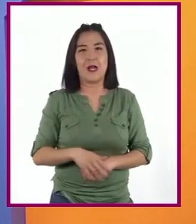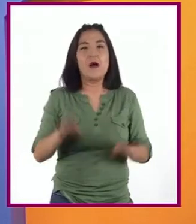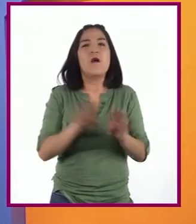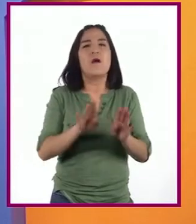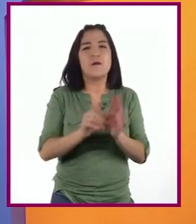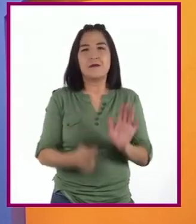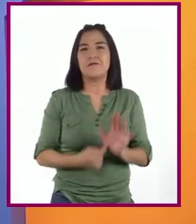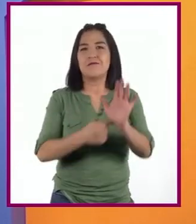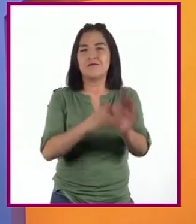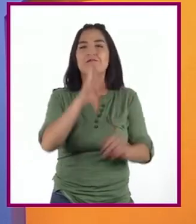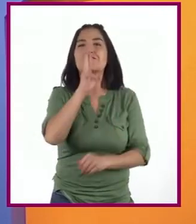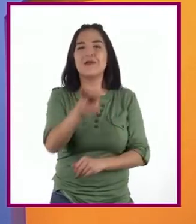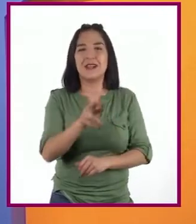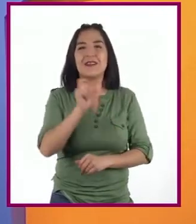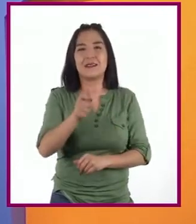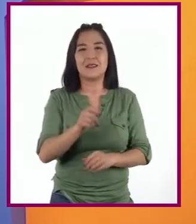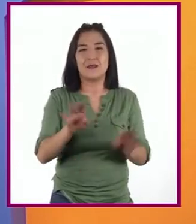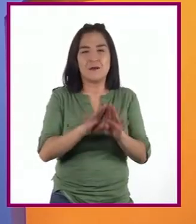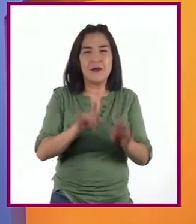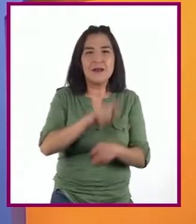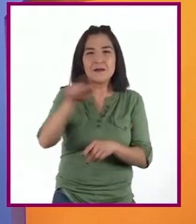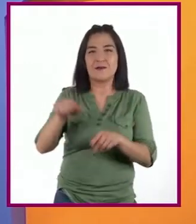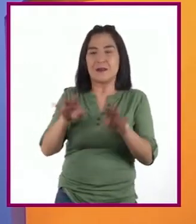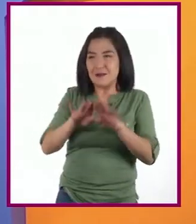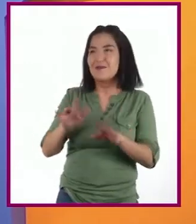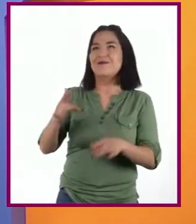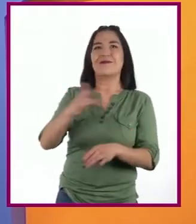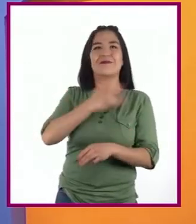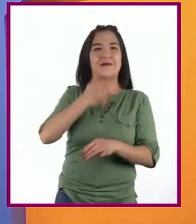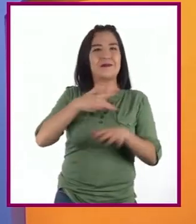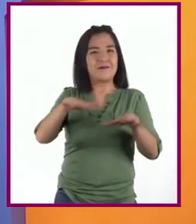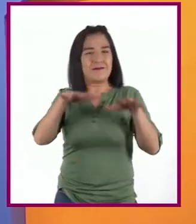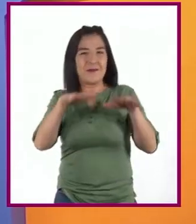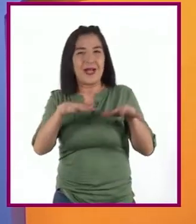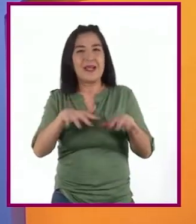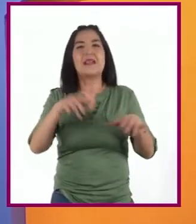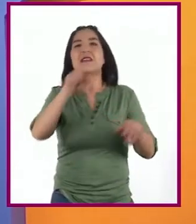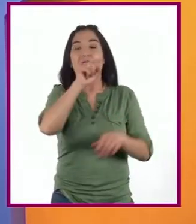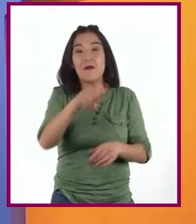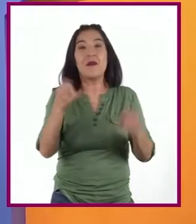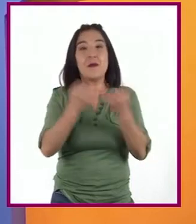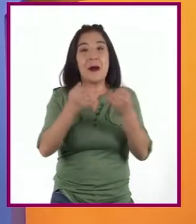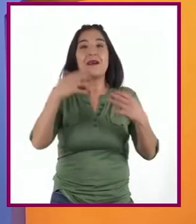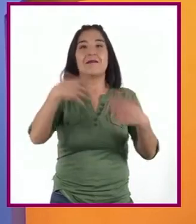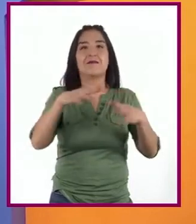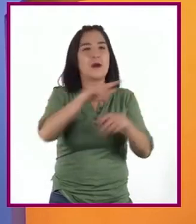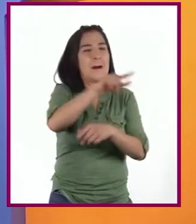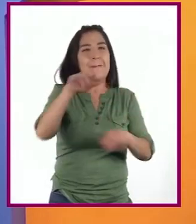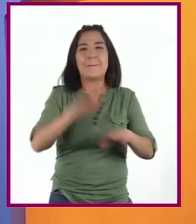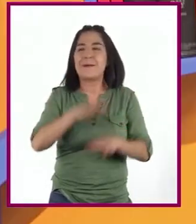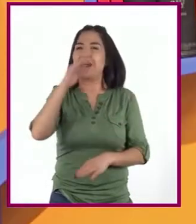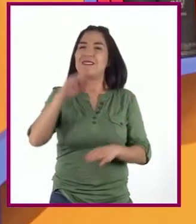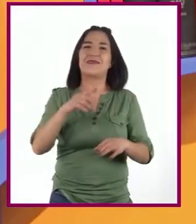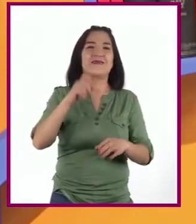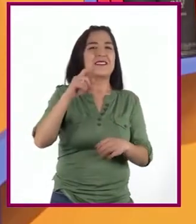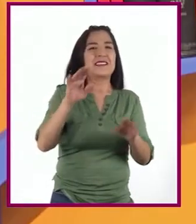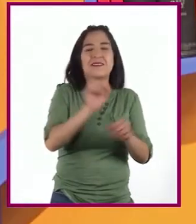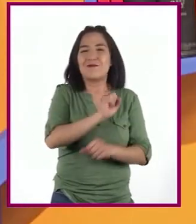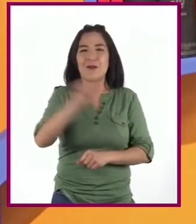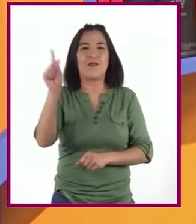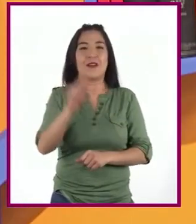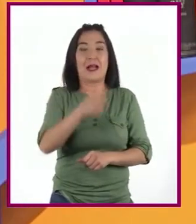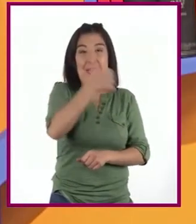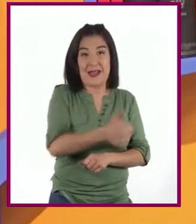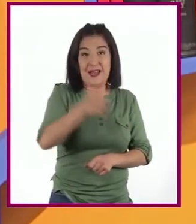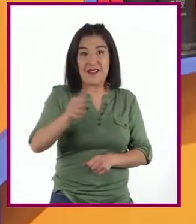resultado, sí, la exaltación del individuo, pero también una fuerte tendencia nacionalista. Cada